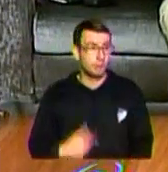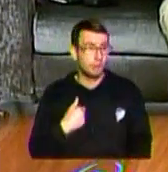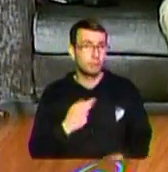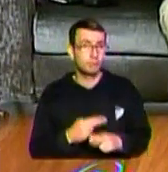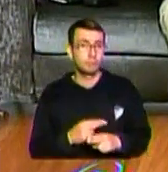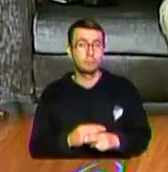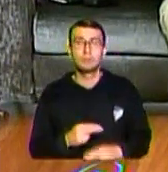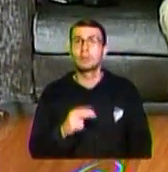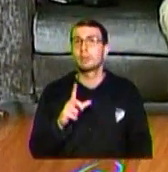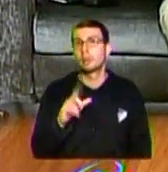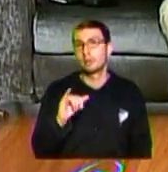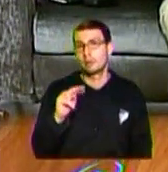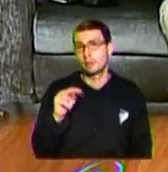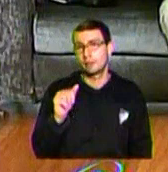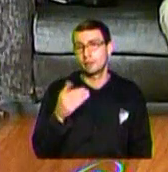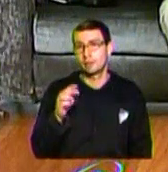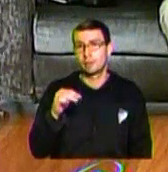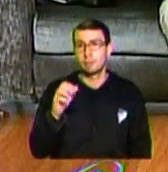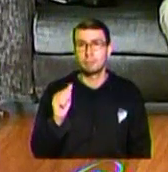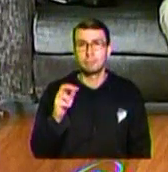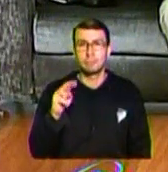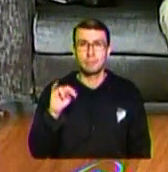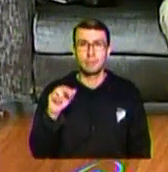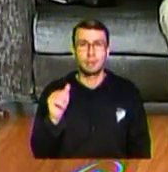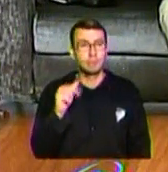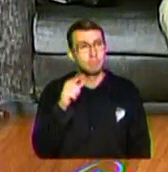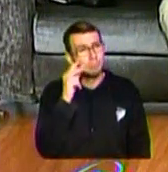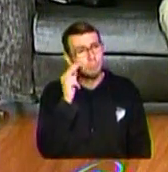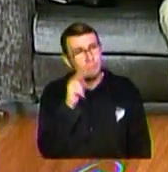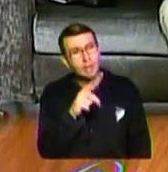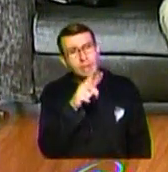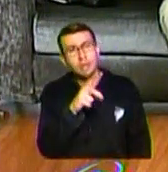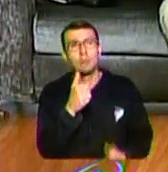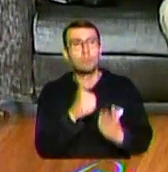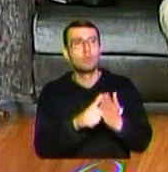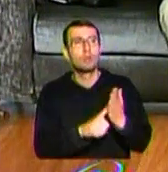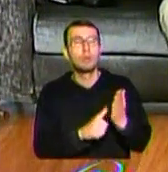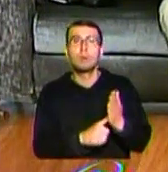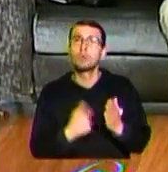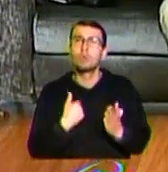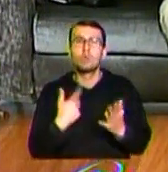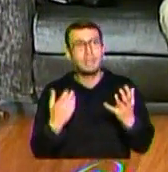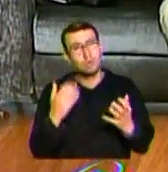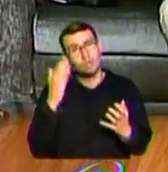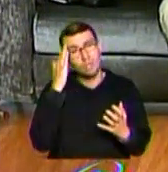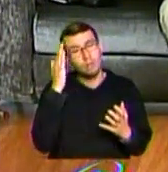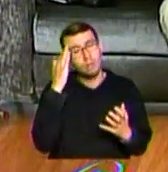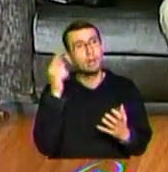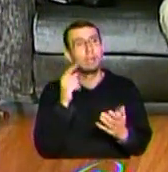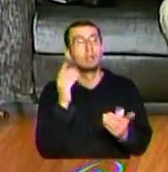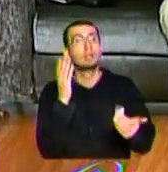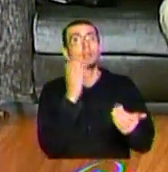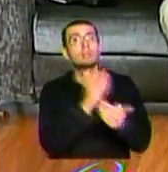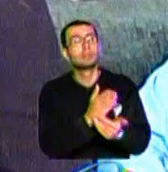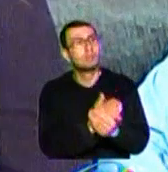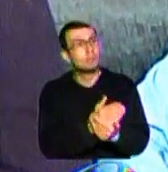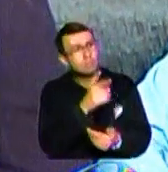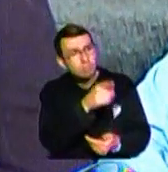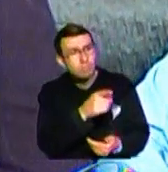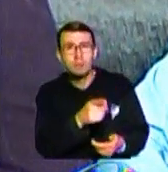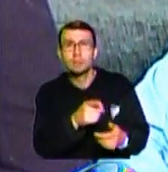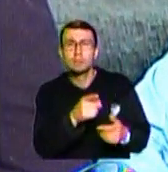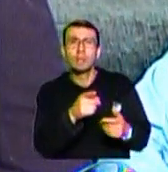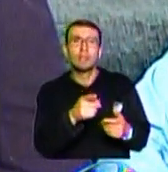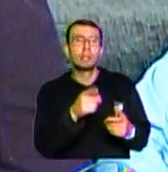Lina María, precisamente estoy mirando el programa, quisiera saber qué costo tiene la citología con poscopios que se dice.